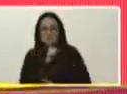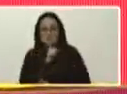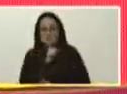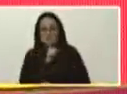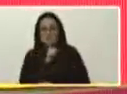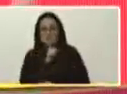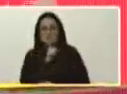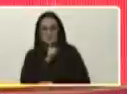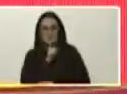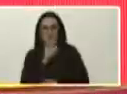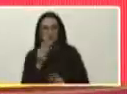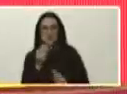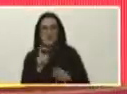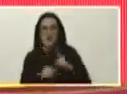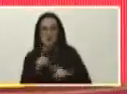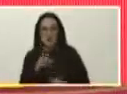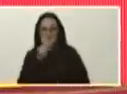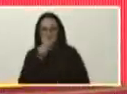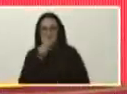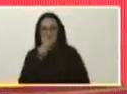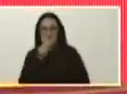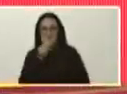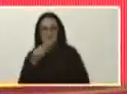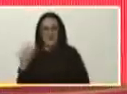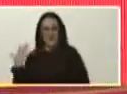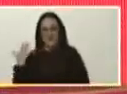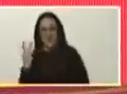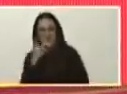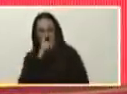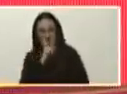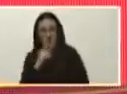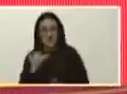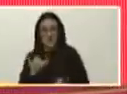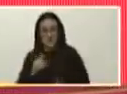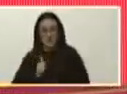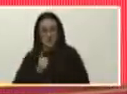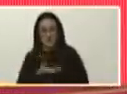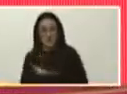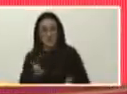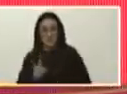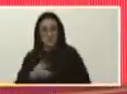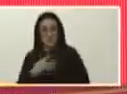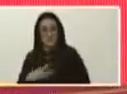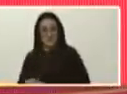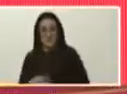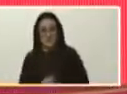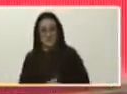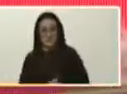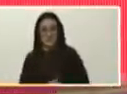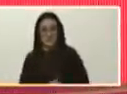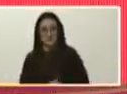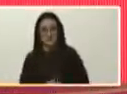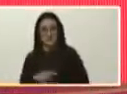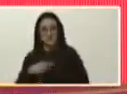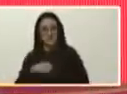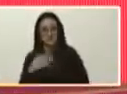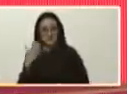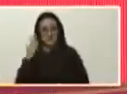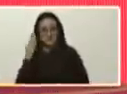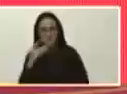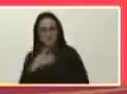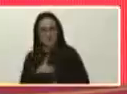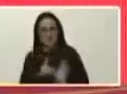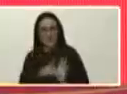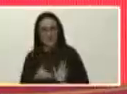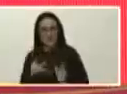que ser, como lo hemos hecho hasta ahorita, estos dos años. Quiero aprovechar, presidente, porque sé que usted me dio un derecho a palabra